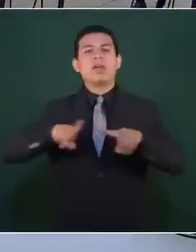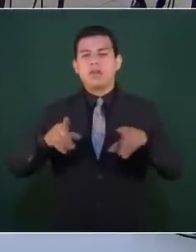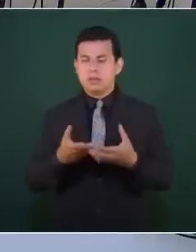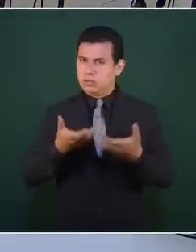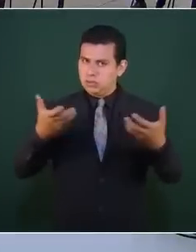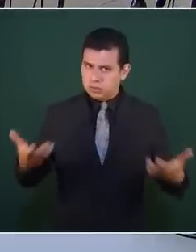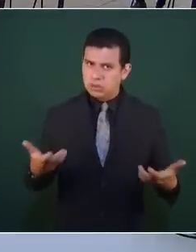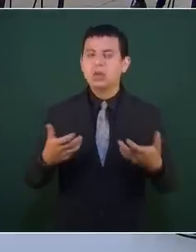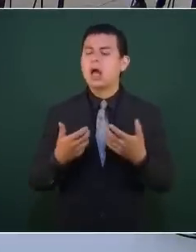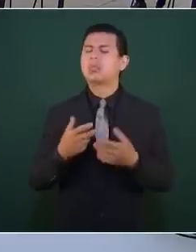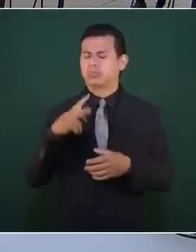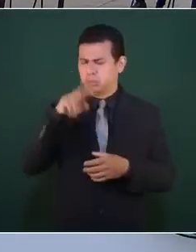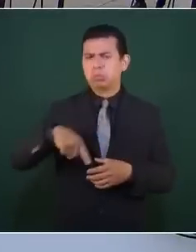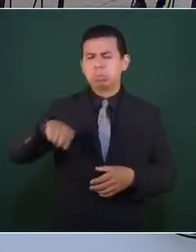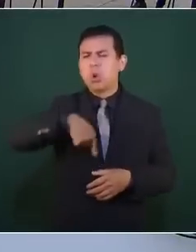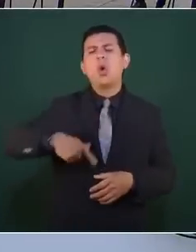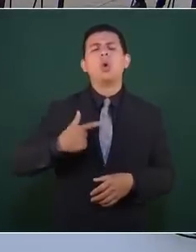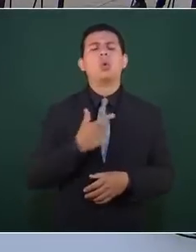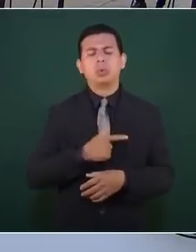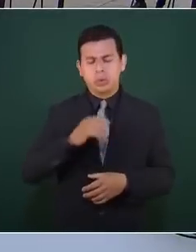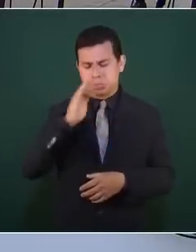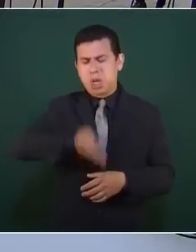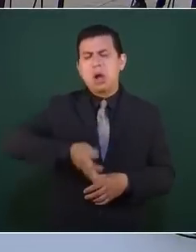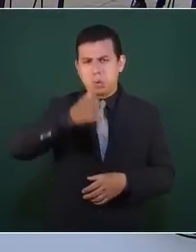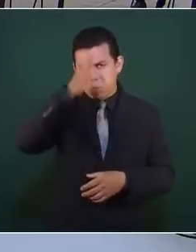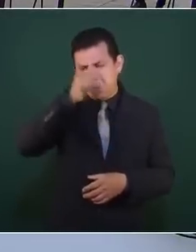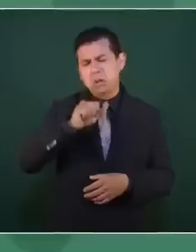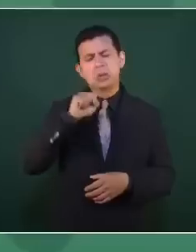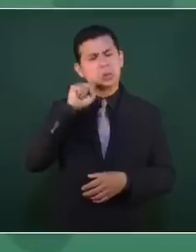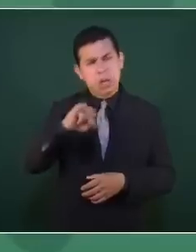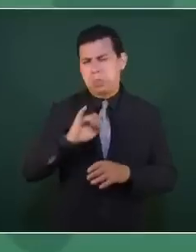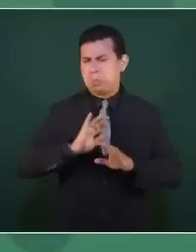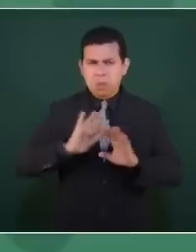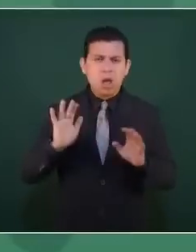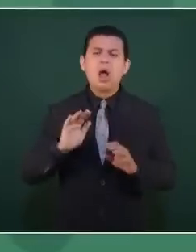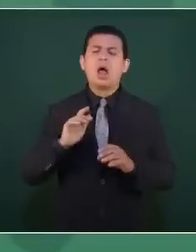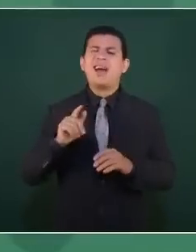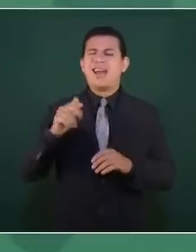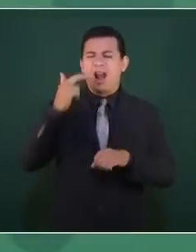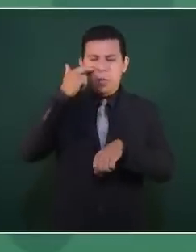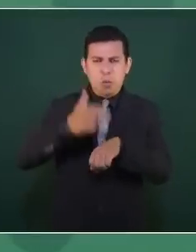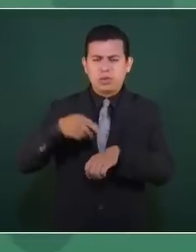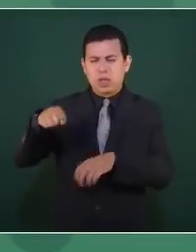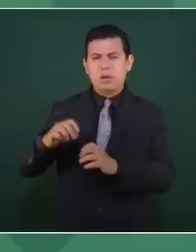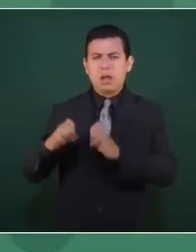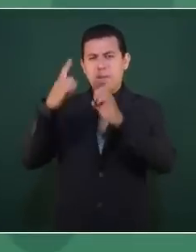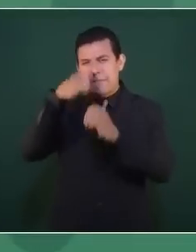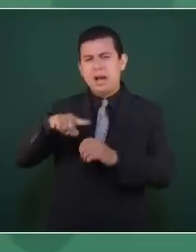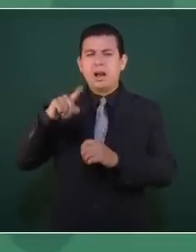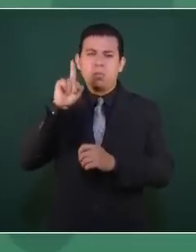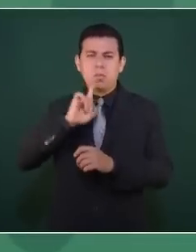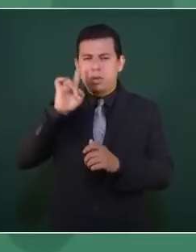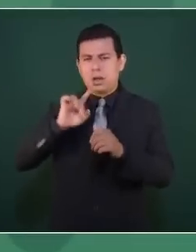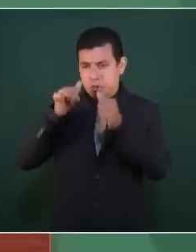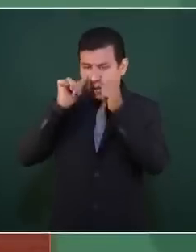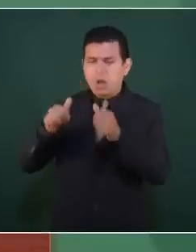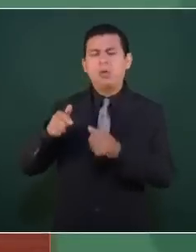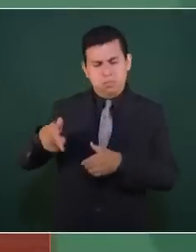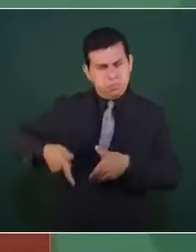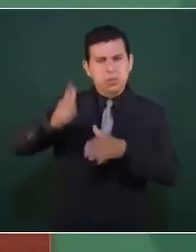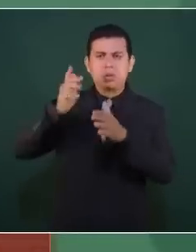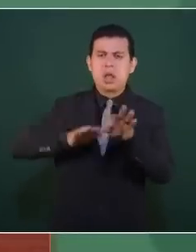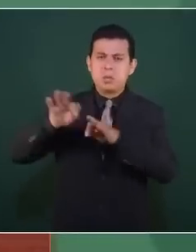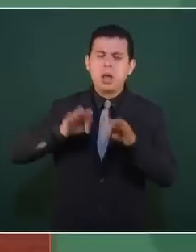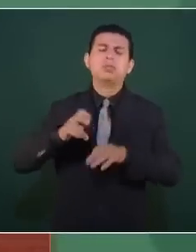gusto y hacer que el secretariado verifique uno a uno, pero